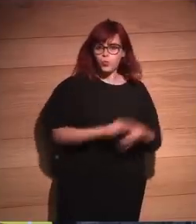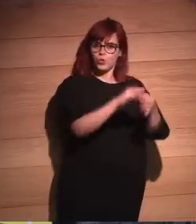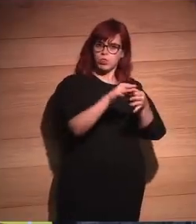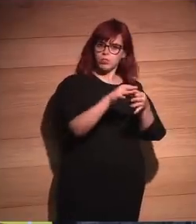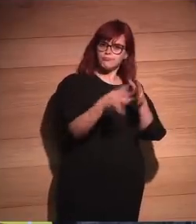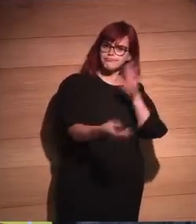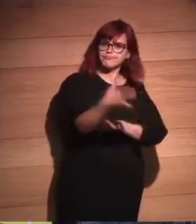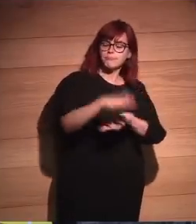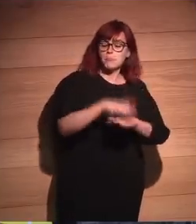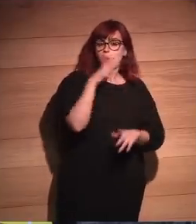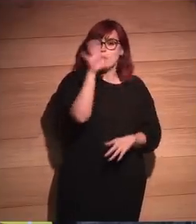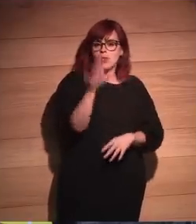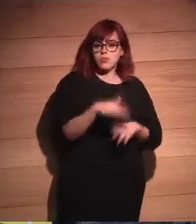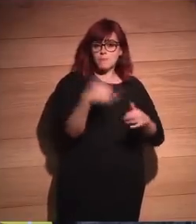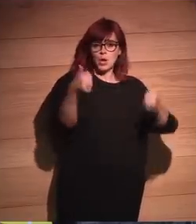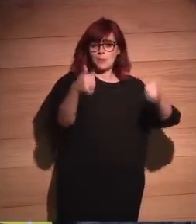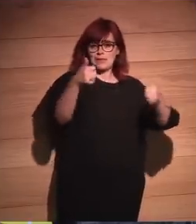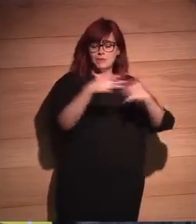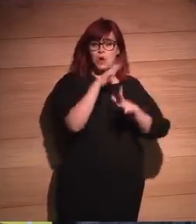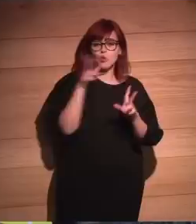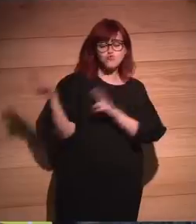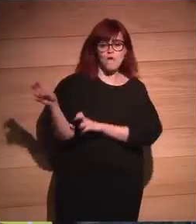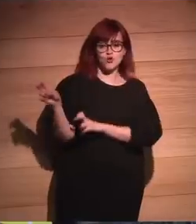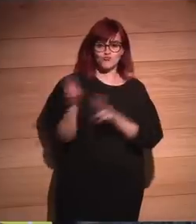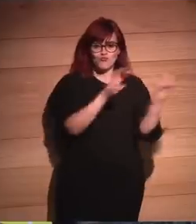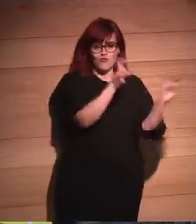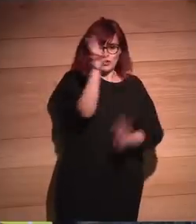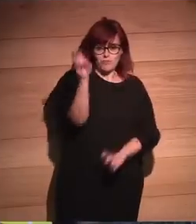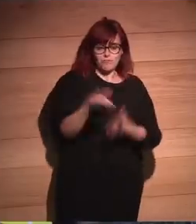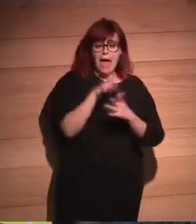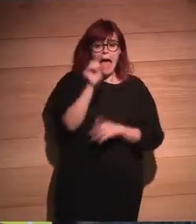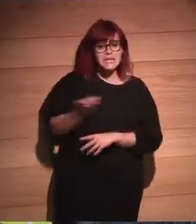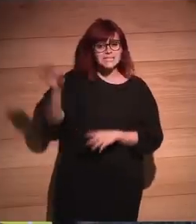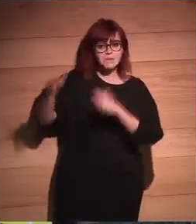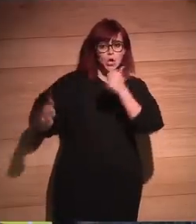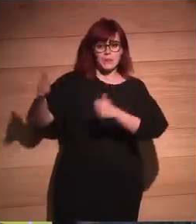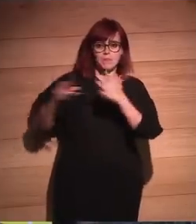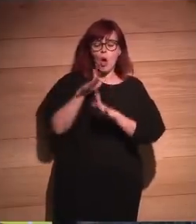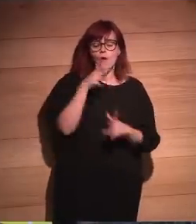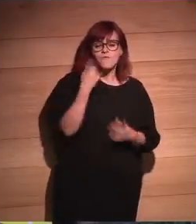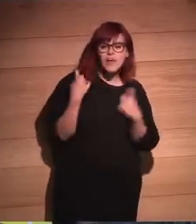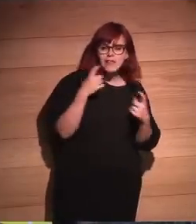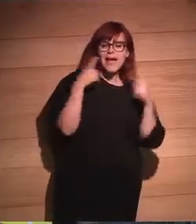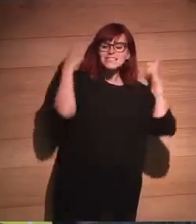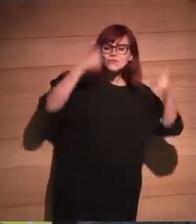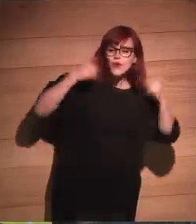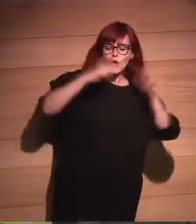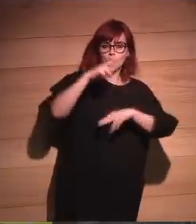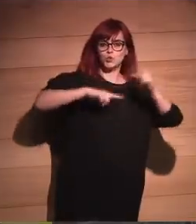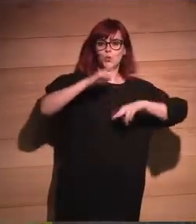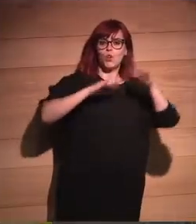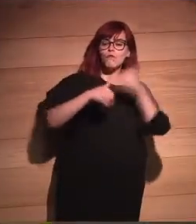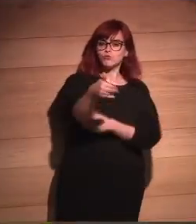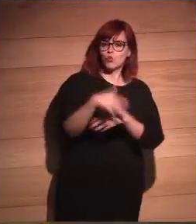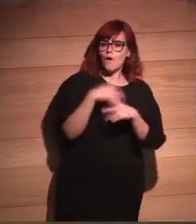precisamente el que no vamos a ser capaces de competir con estos nuevos tigres, ¿no? Asiáticos. Quizá el esfuerzo que requiere la construcción de